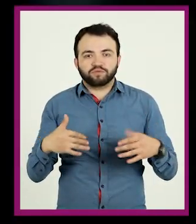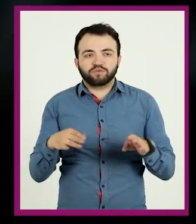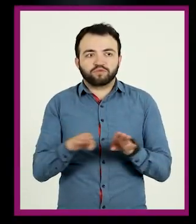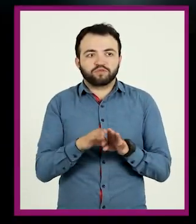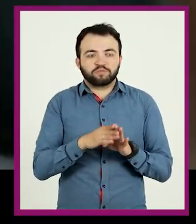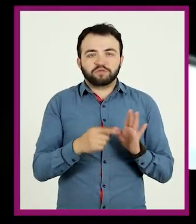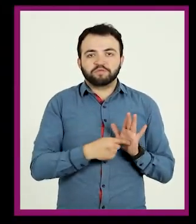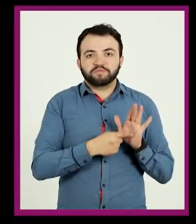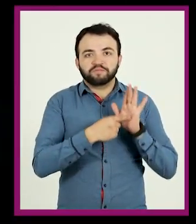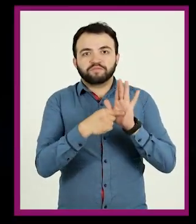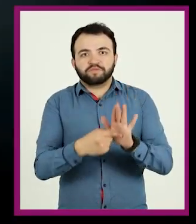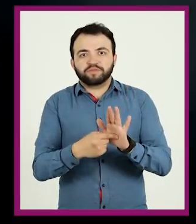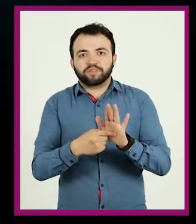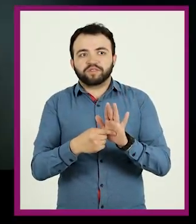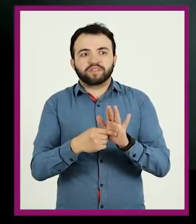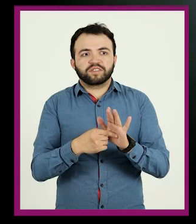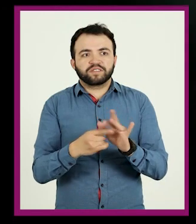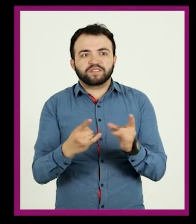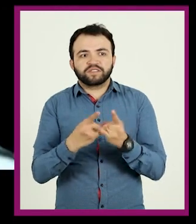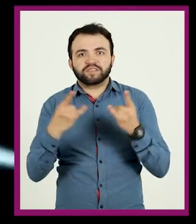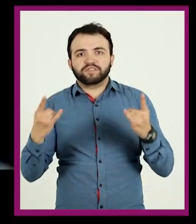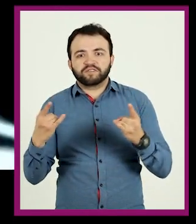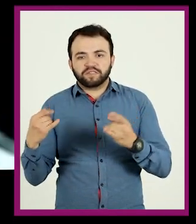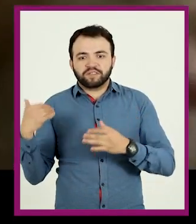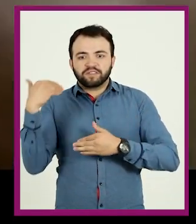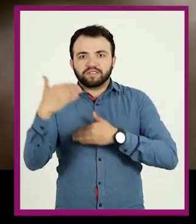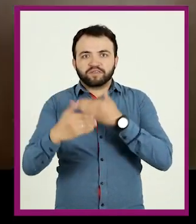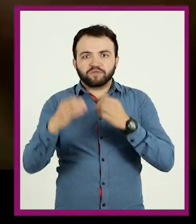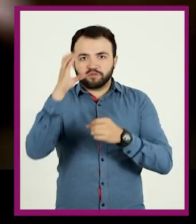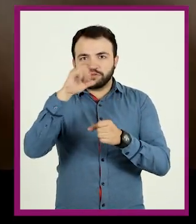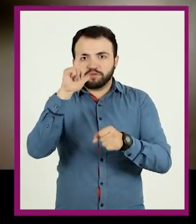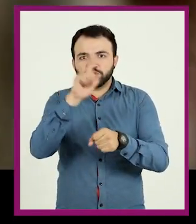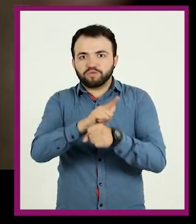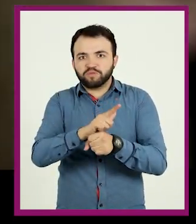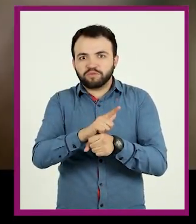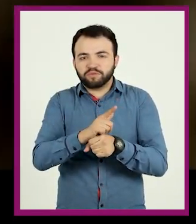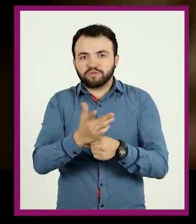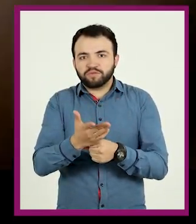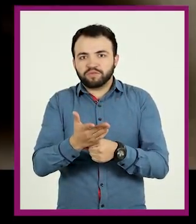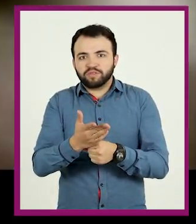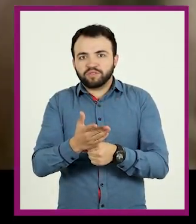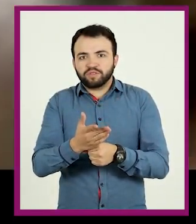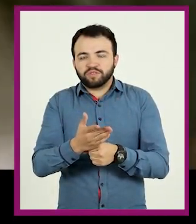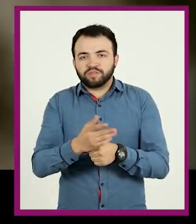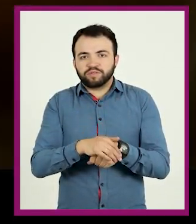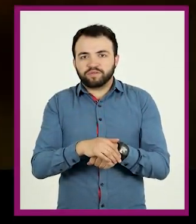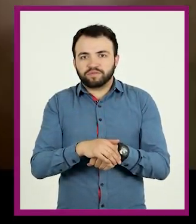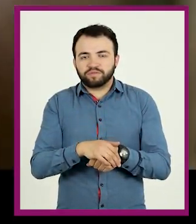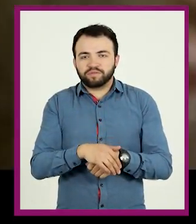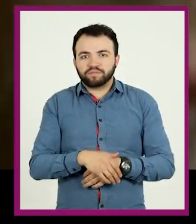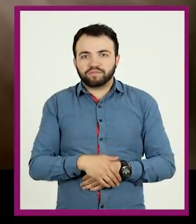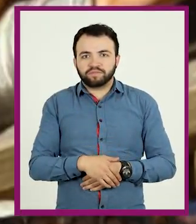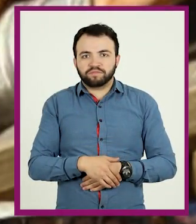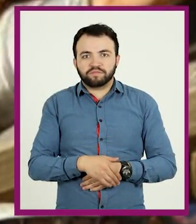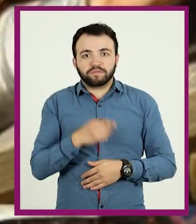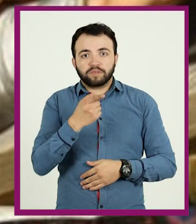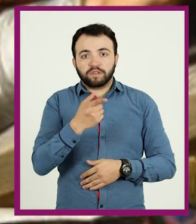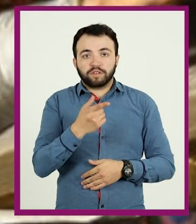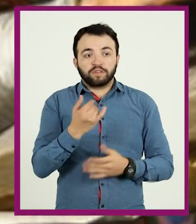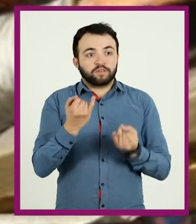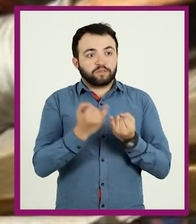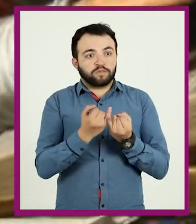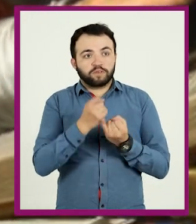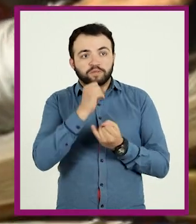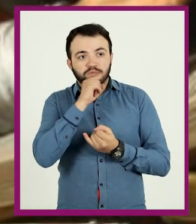célebres voceros de esta milenaria tradición cultural nutrida por los más diversos afluentes, en la que